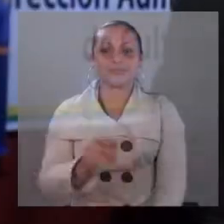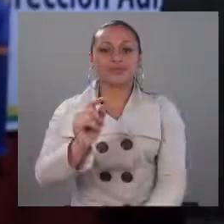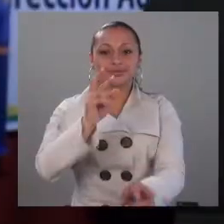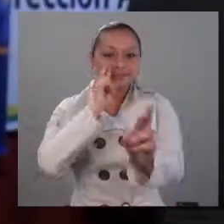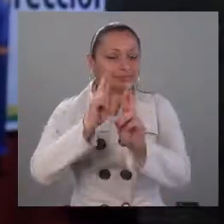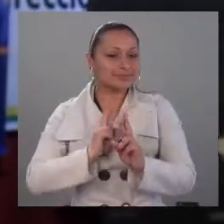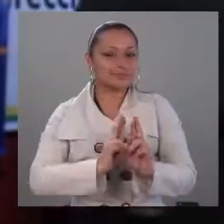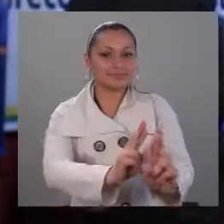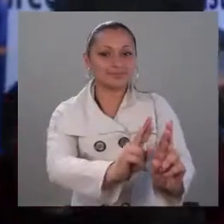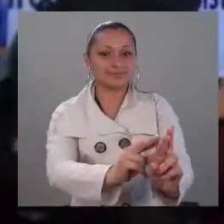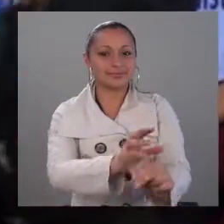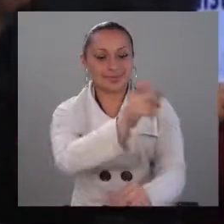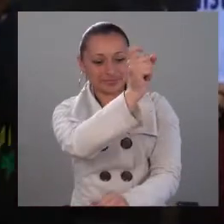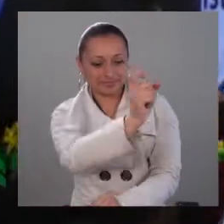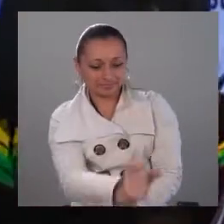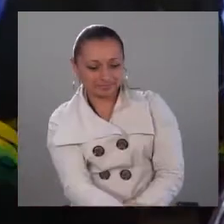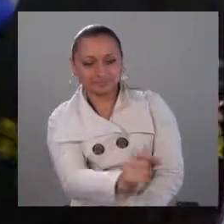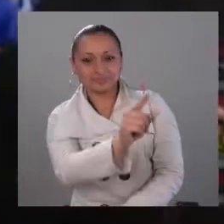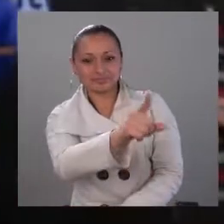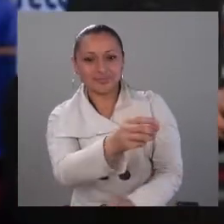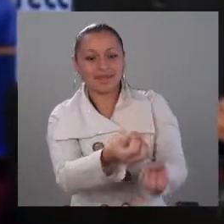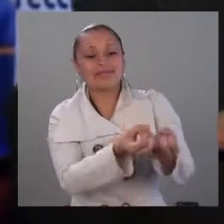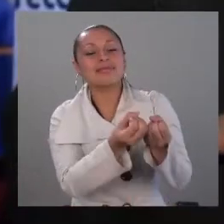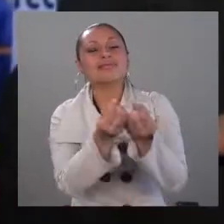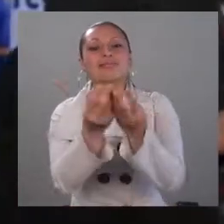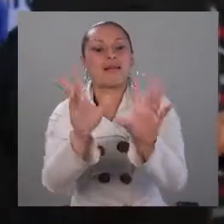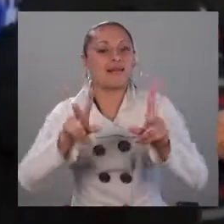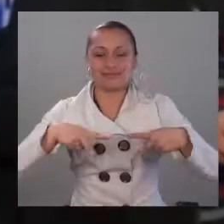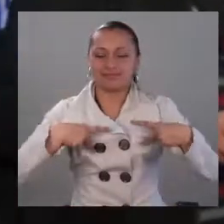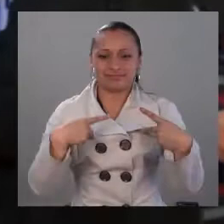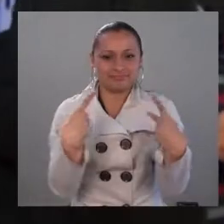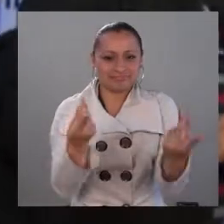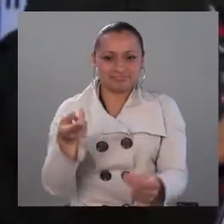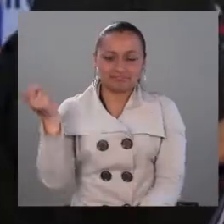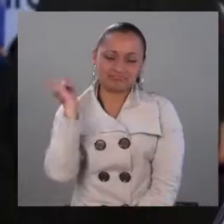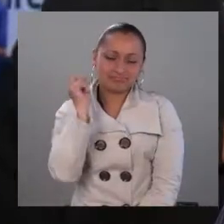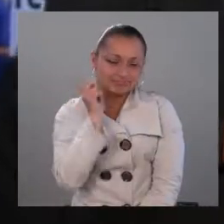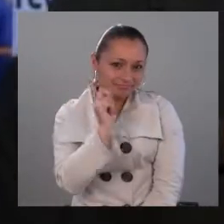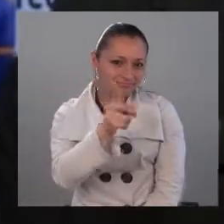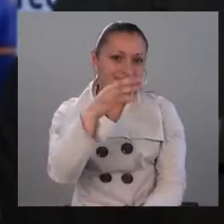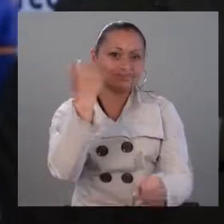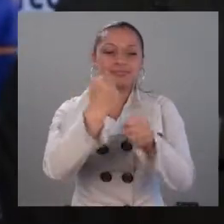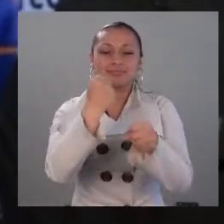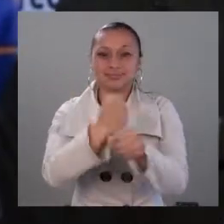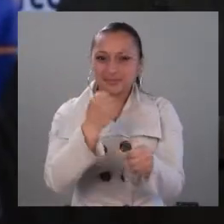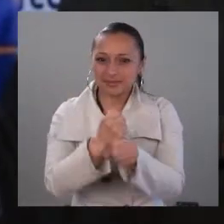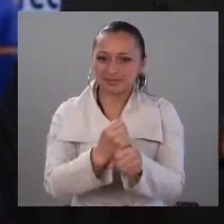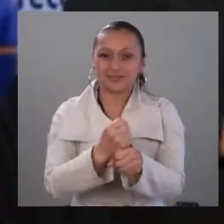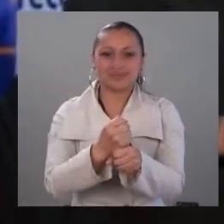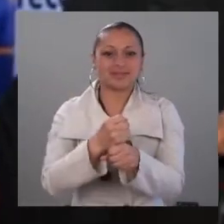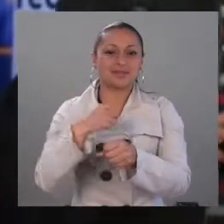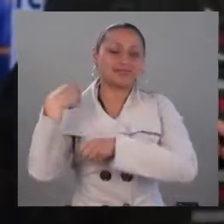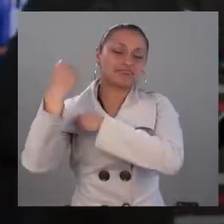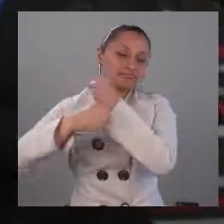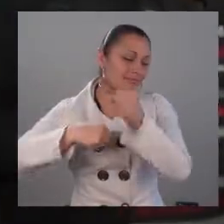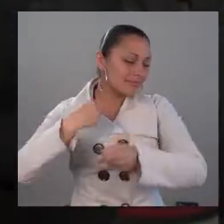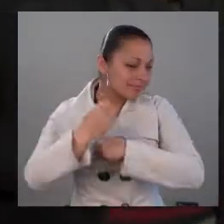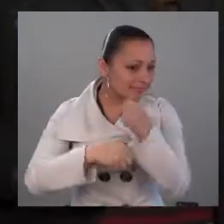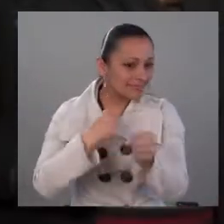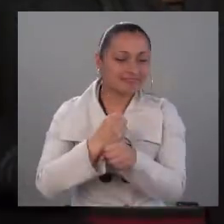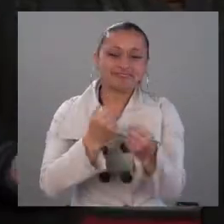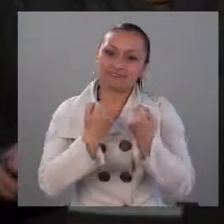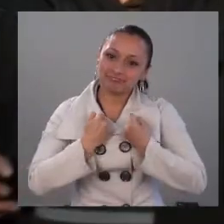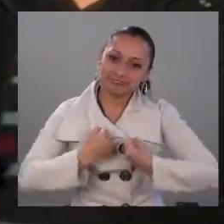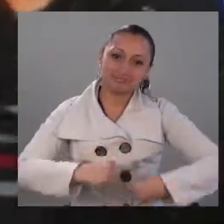El reconocimiento a quienes ofrecieron su vida entera, su trabajo, sus mejores